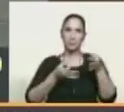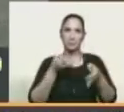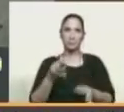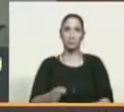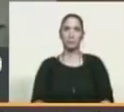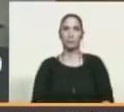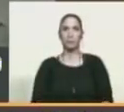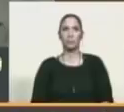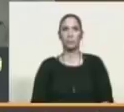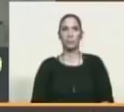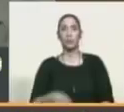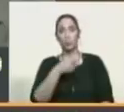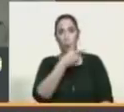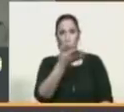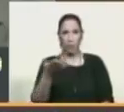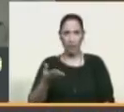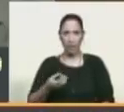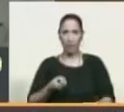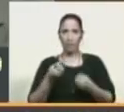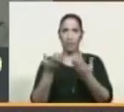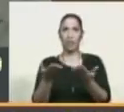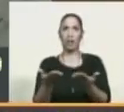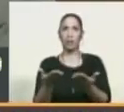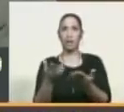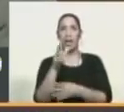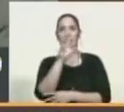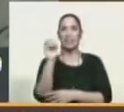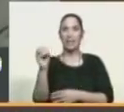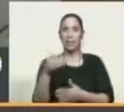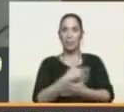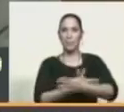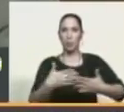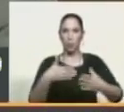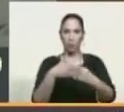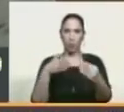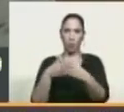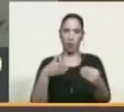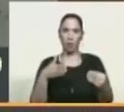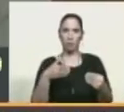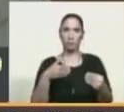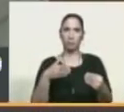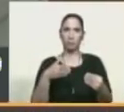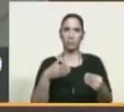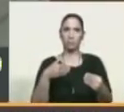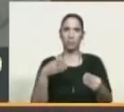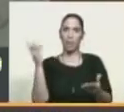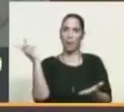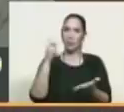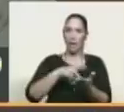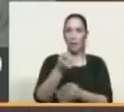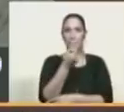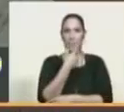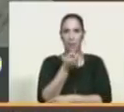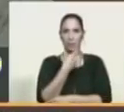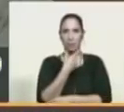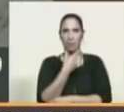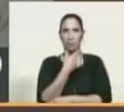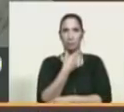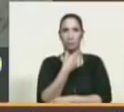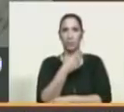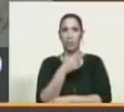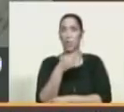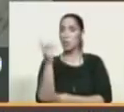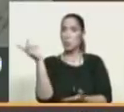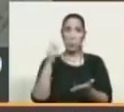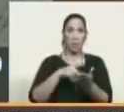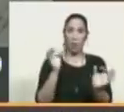Me explico. Usted le entregaron 30 millones de dólares para que trajera medicina y no trajo nada y